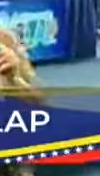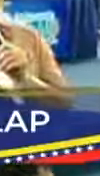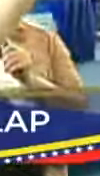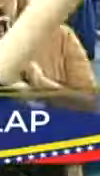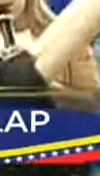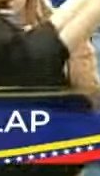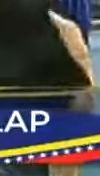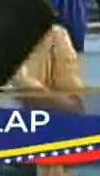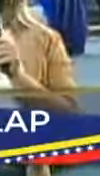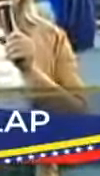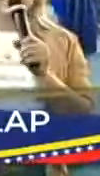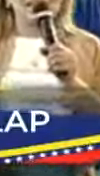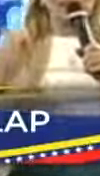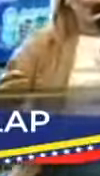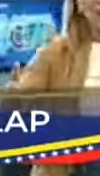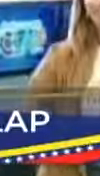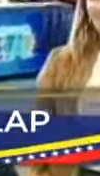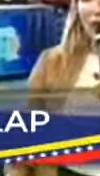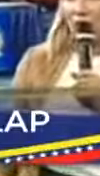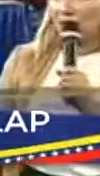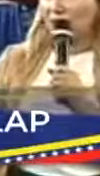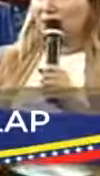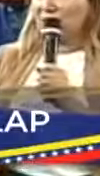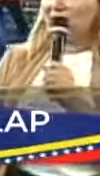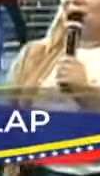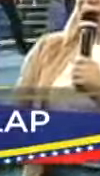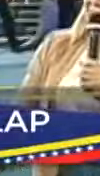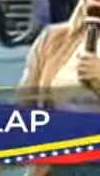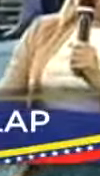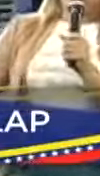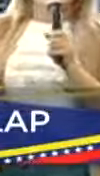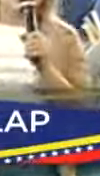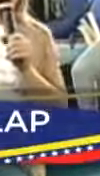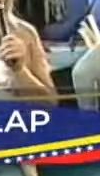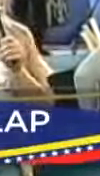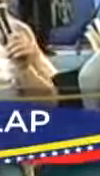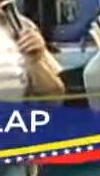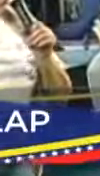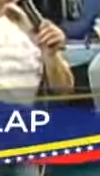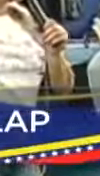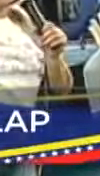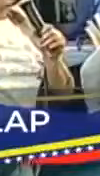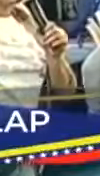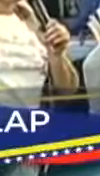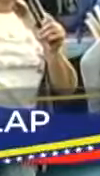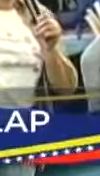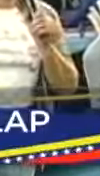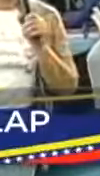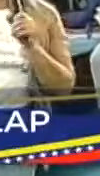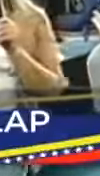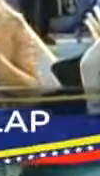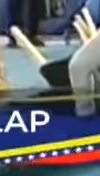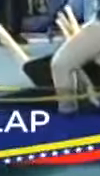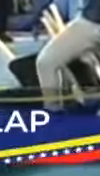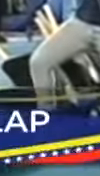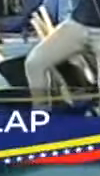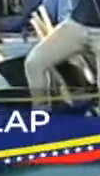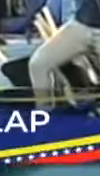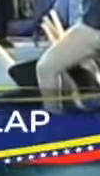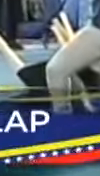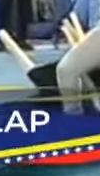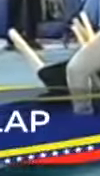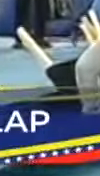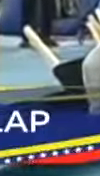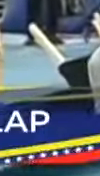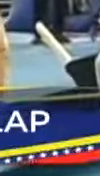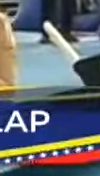productivo. Eso debe desarrollarse en el transcurso de estos días. Y posteriormente hacemos la asignación inmediata del